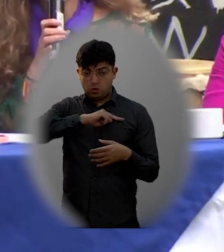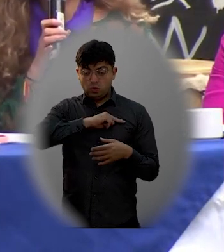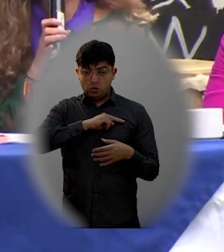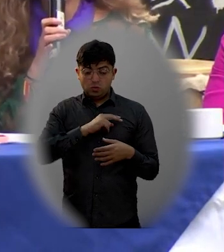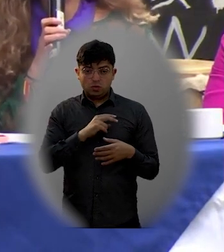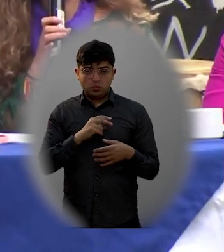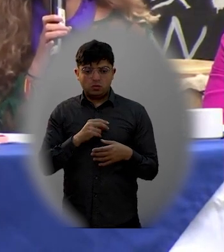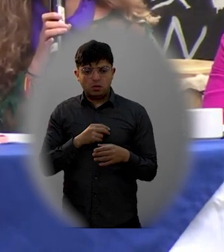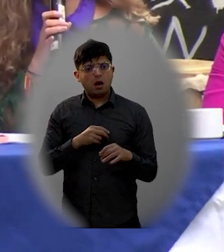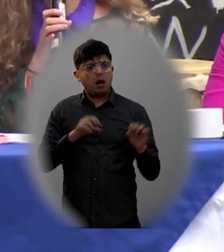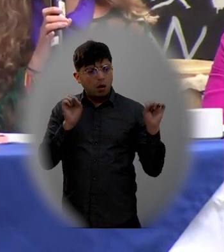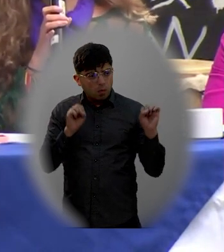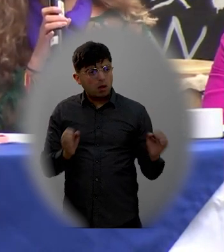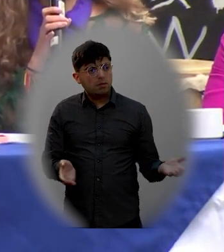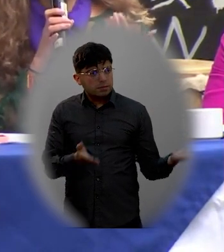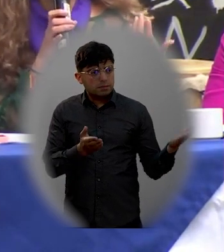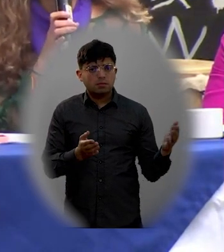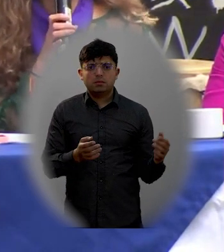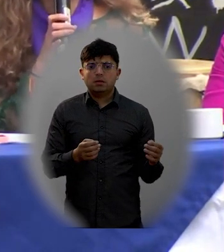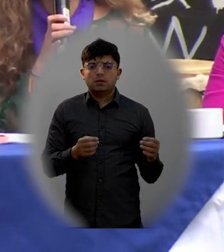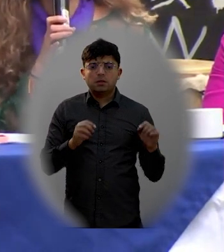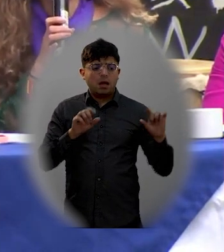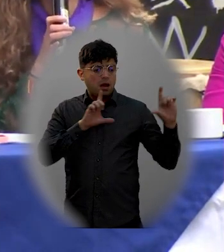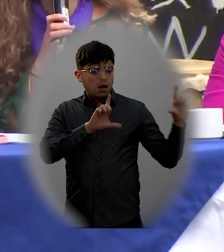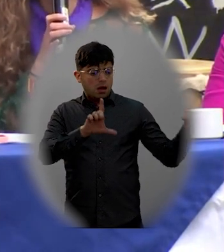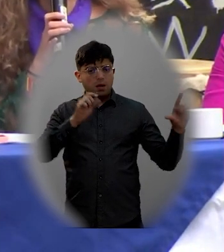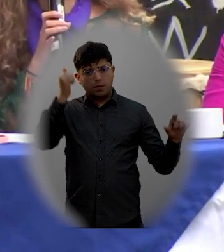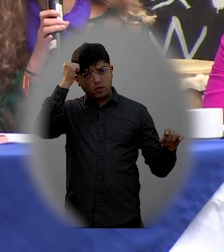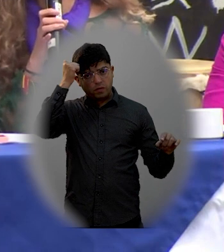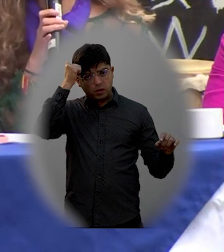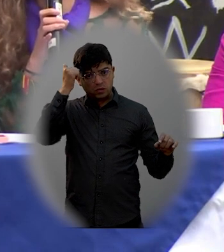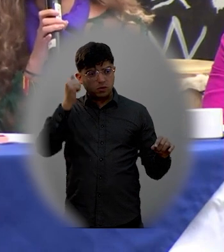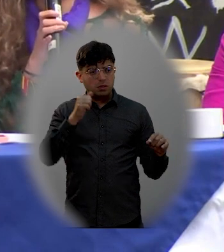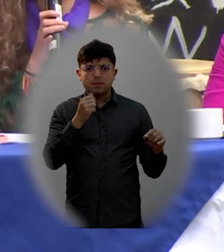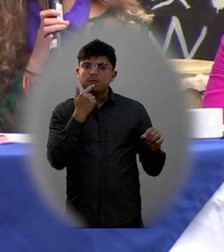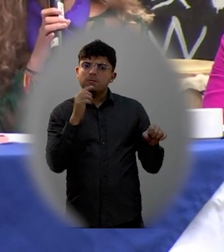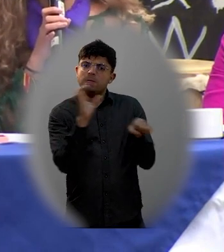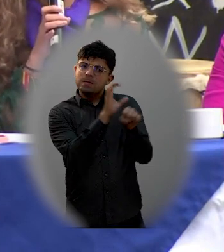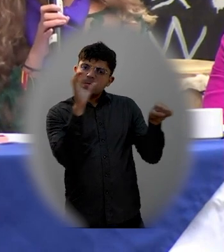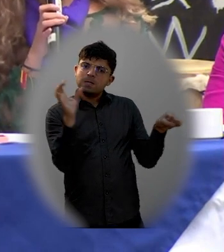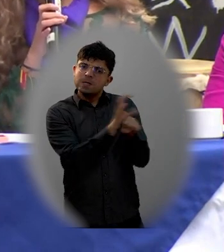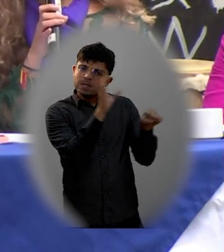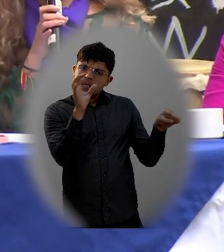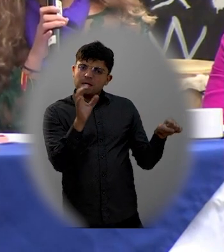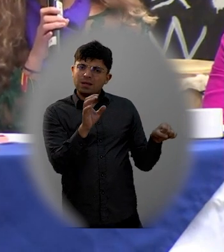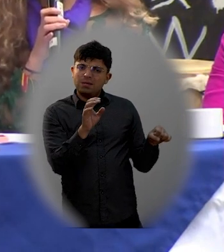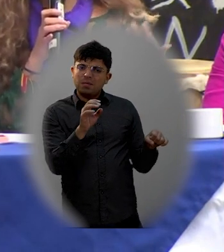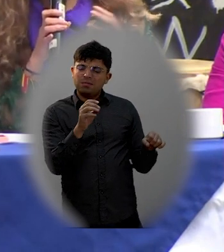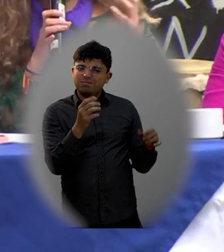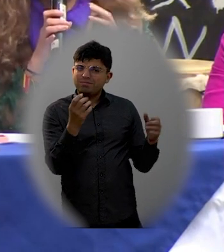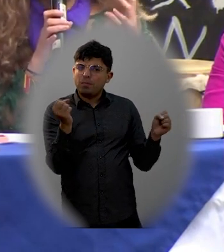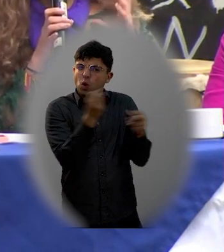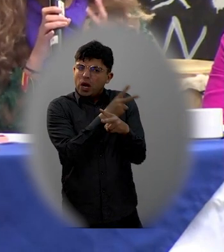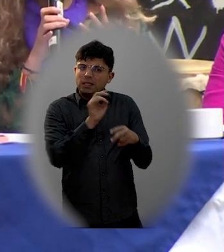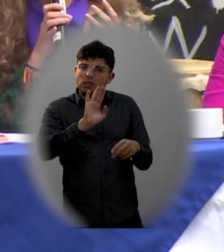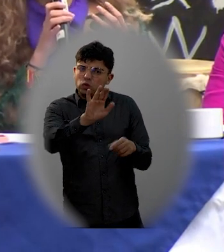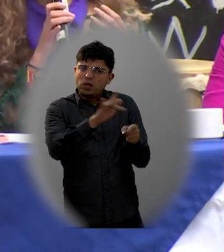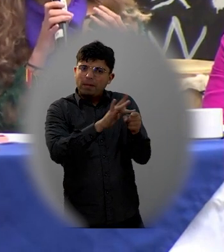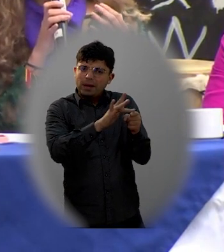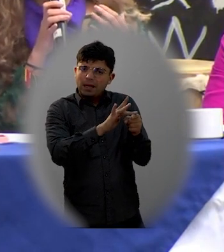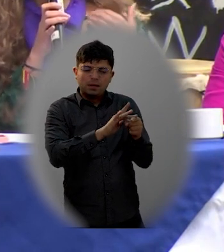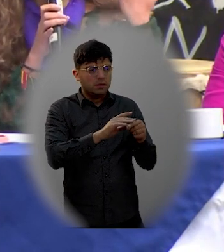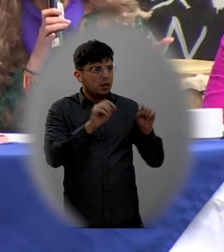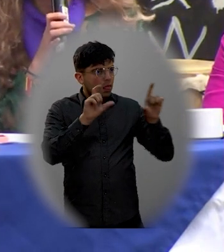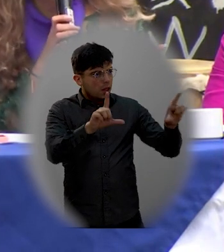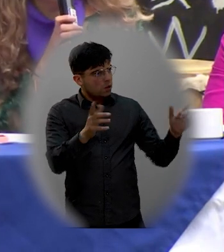no podemos permitir que se sigan graduando más profes que sean agresores. Y no solo en acá,